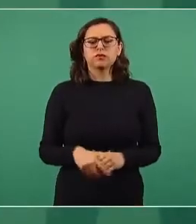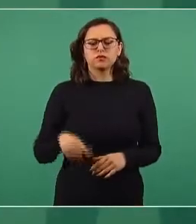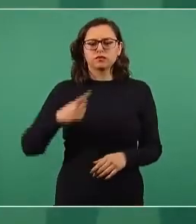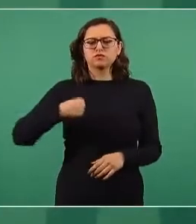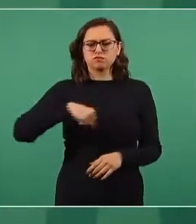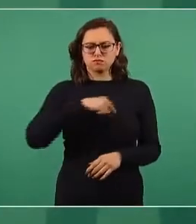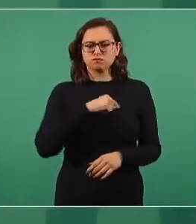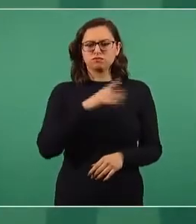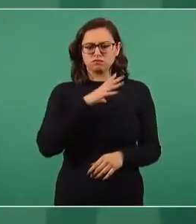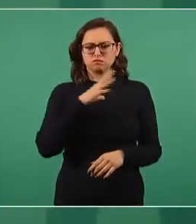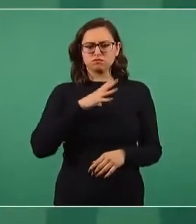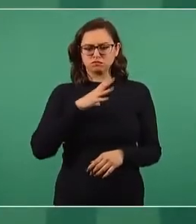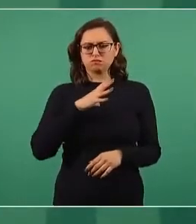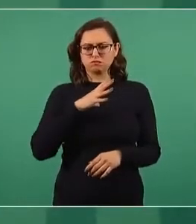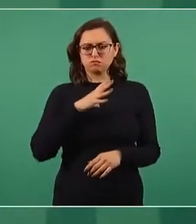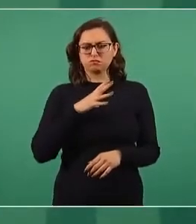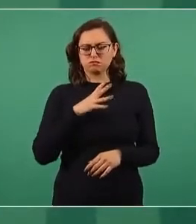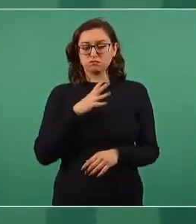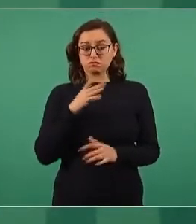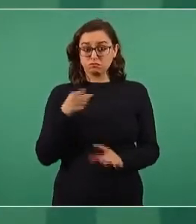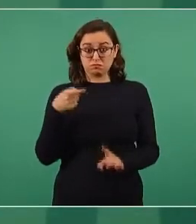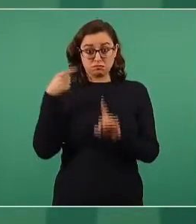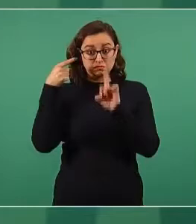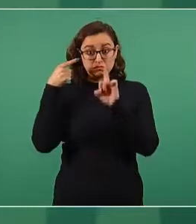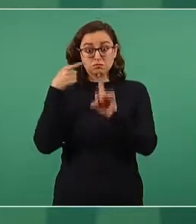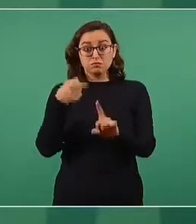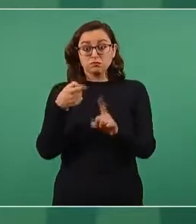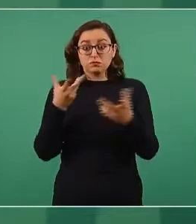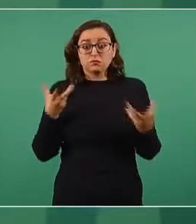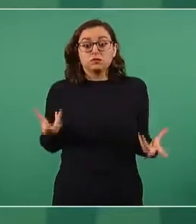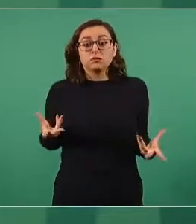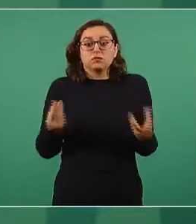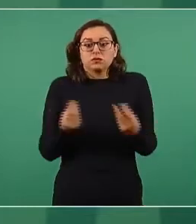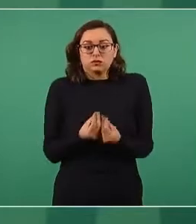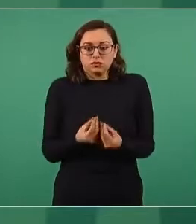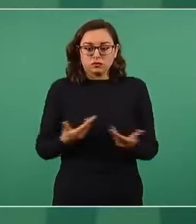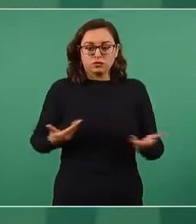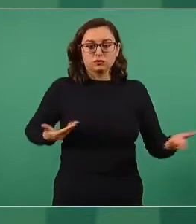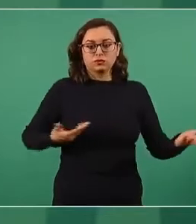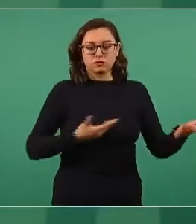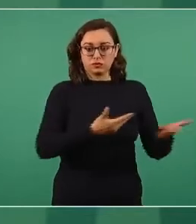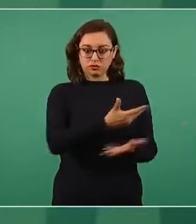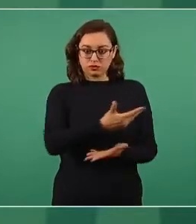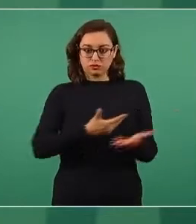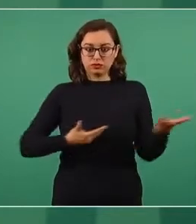objetivo principal de una colaboración o cooperación entre ambos países. Quiero decir,